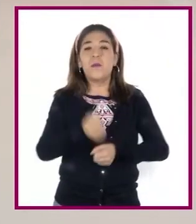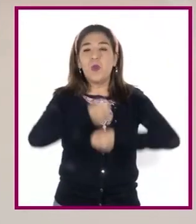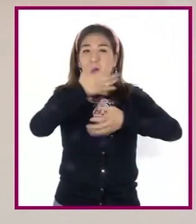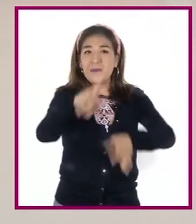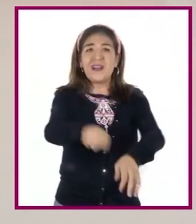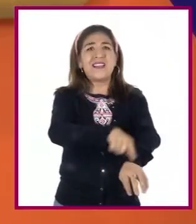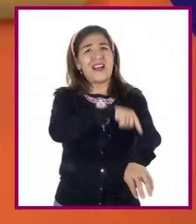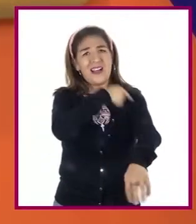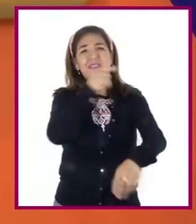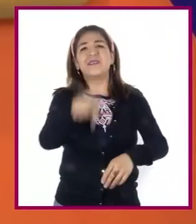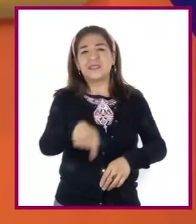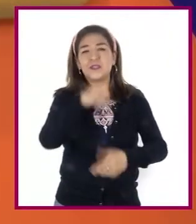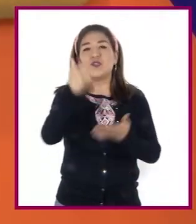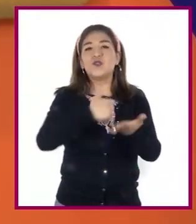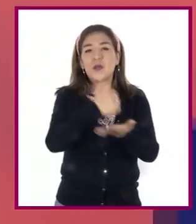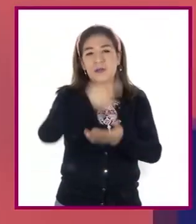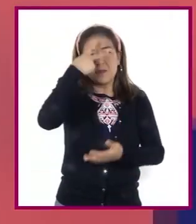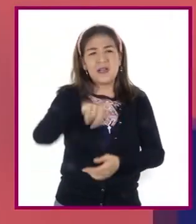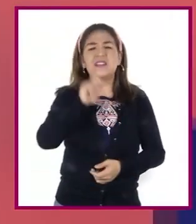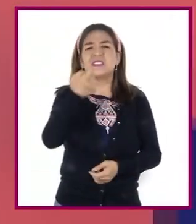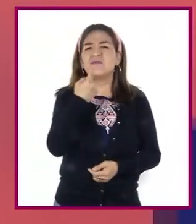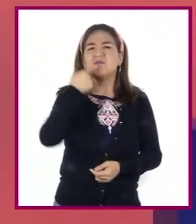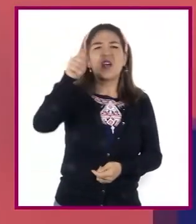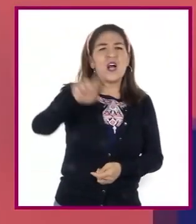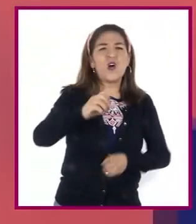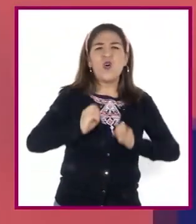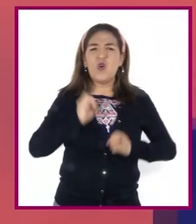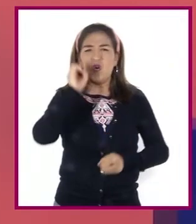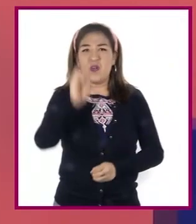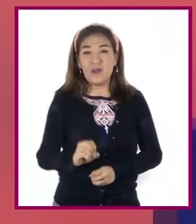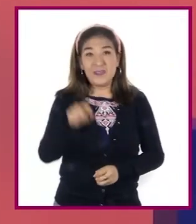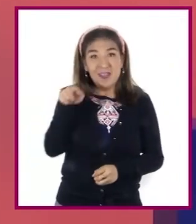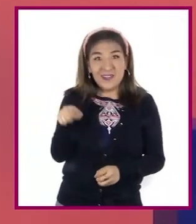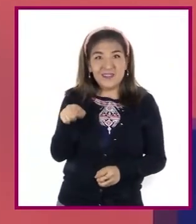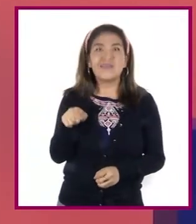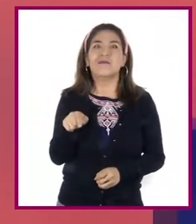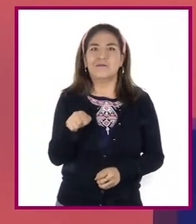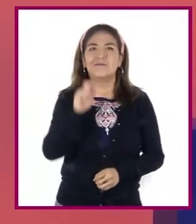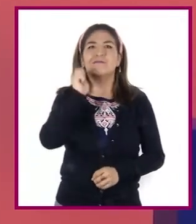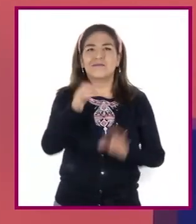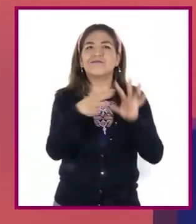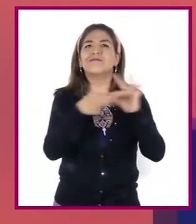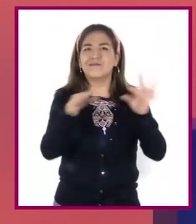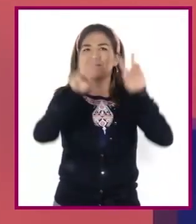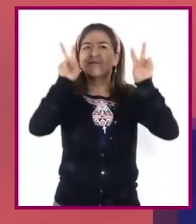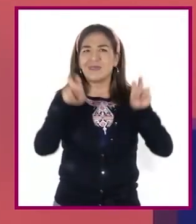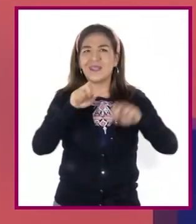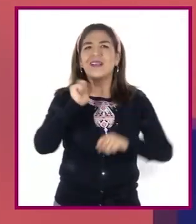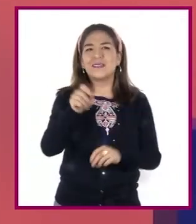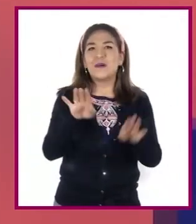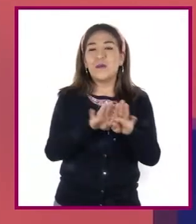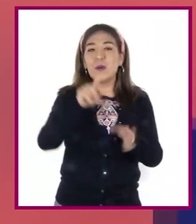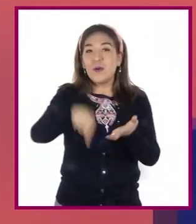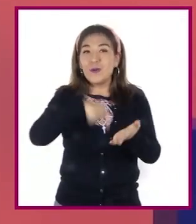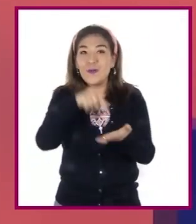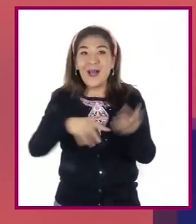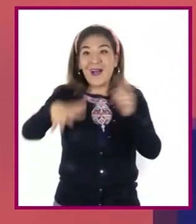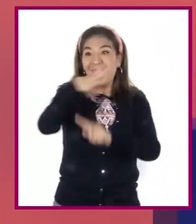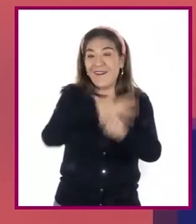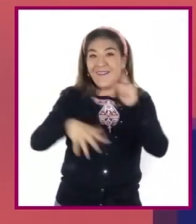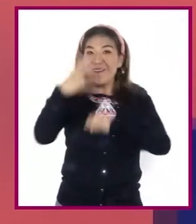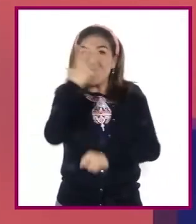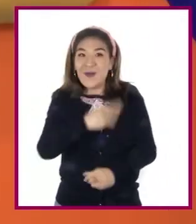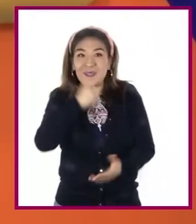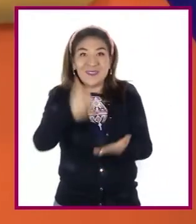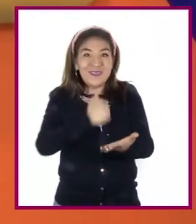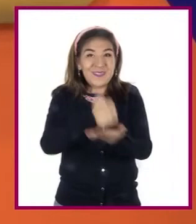México, llamado Declaración de Odio, que ya nada más por el título te imaginarás que no recrea un espacio que el poeta imagine muy bonito